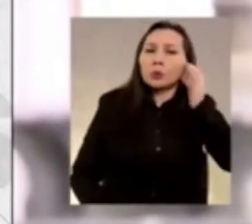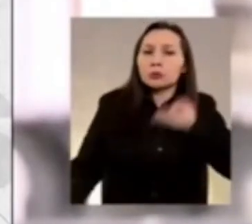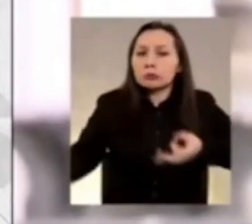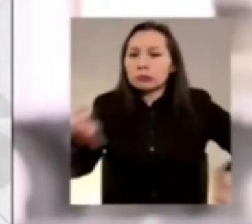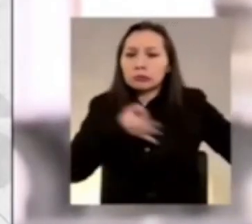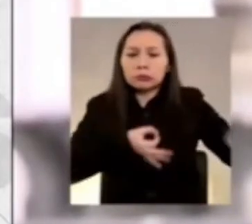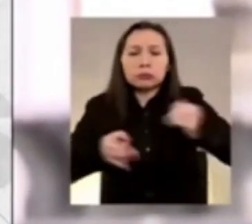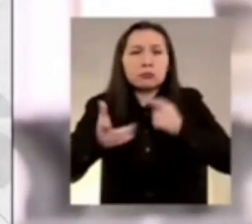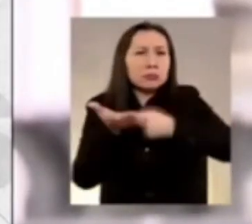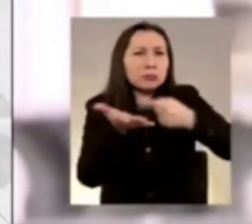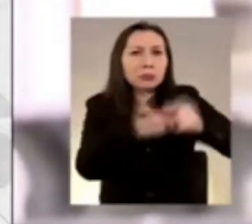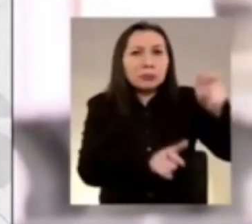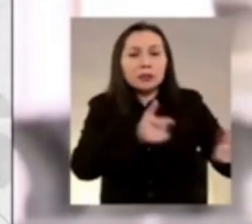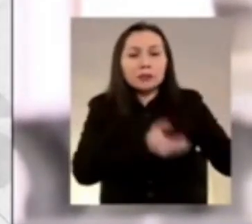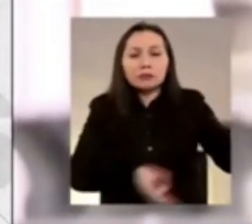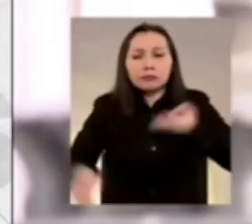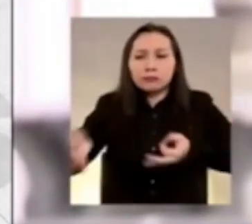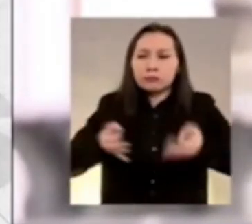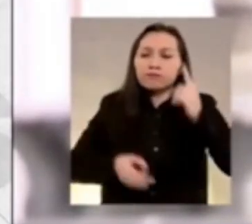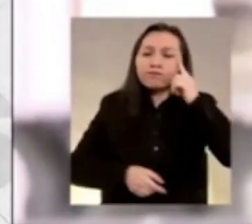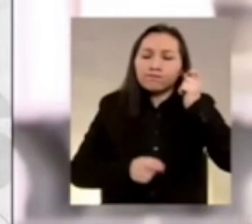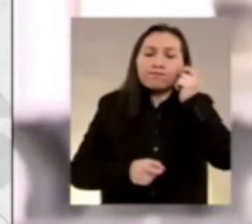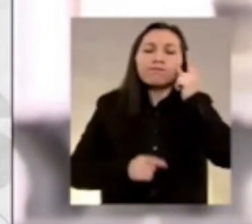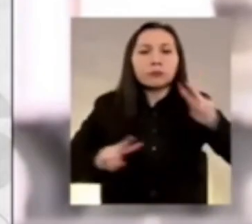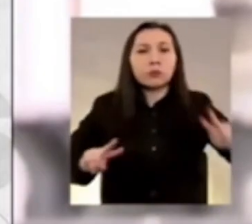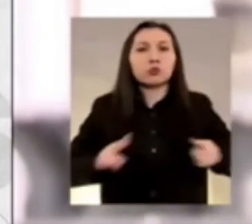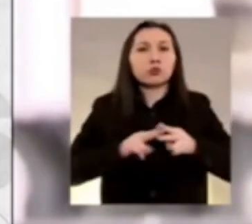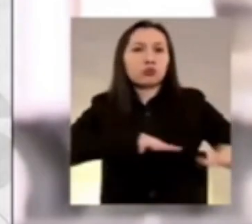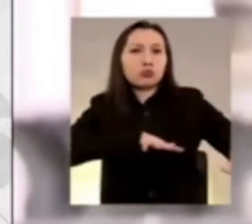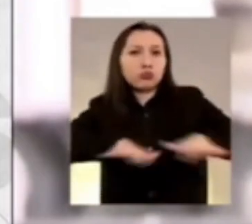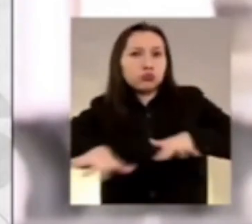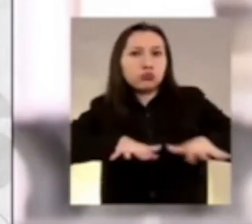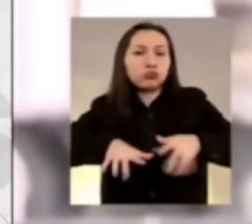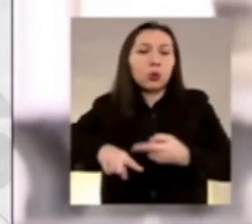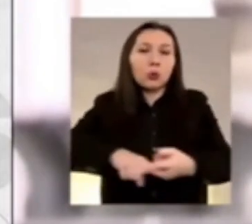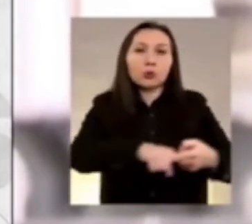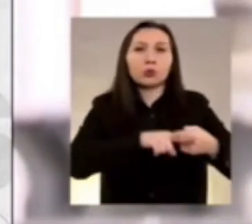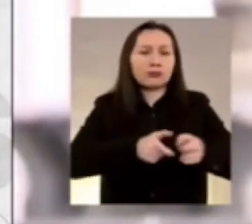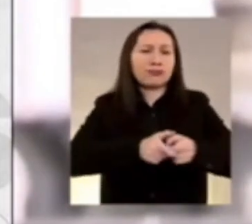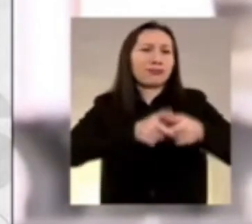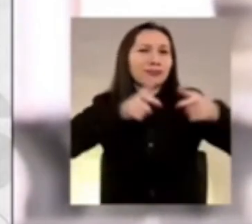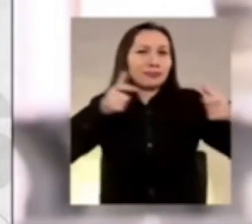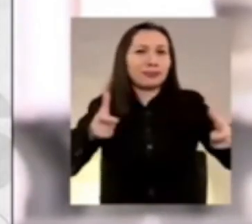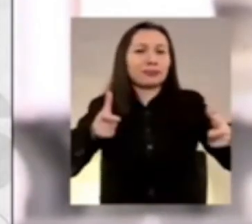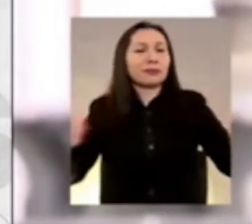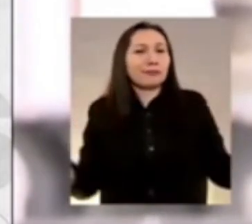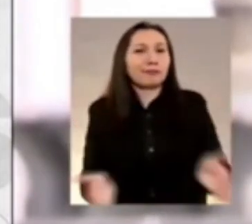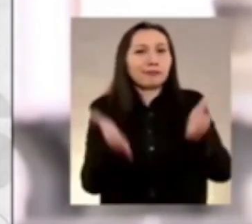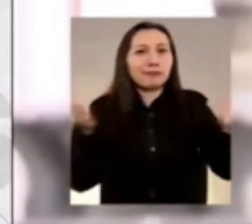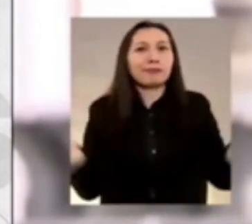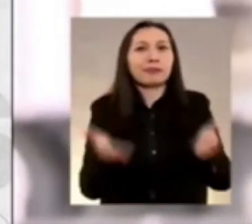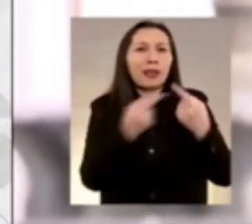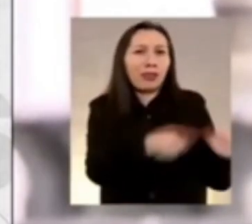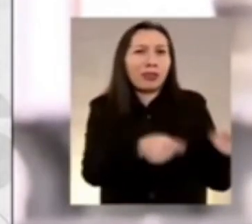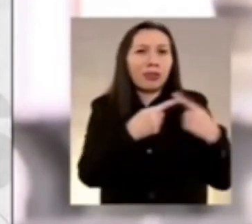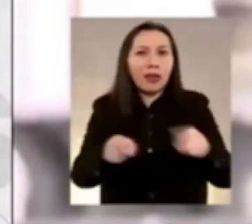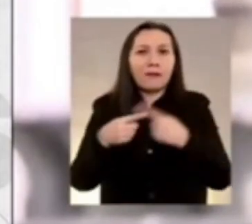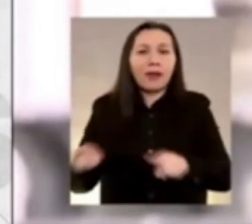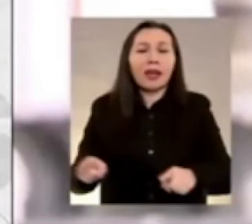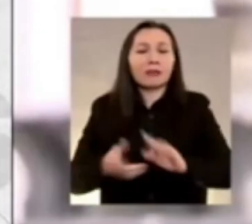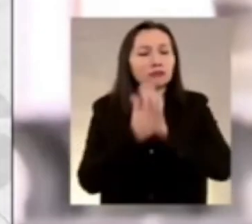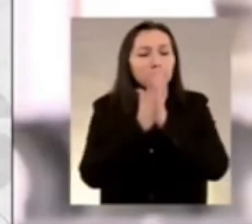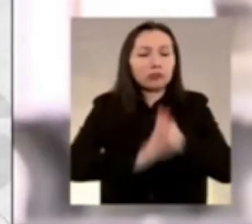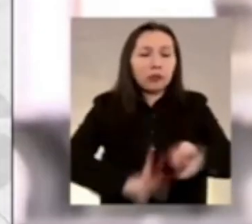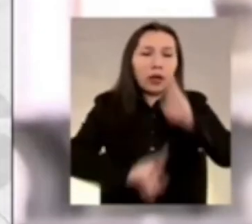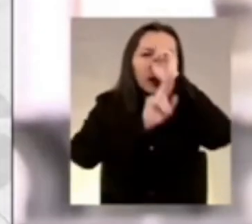miles de personas e instó a la construcción de movimientos sociales amplios, diversos, plurales, con